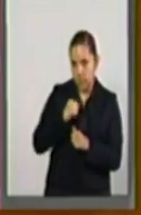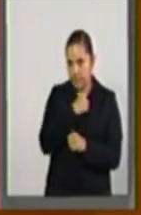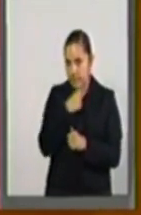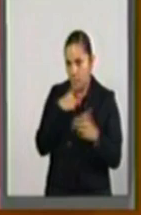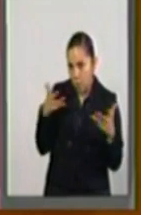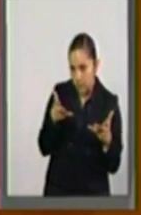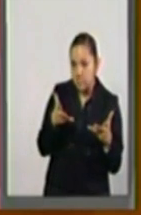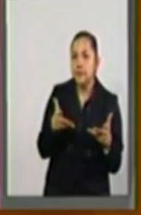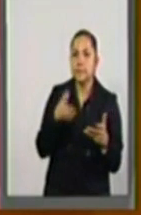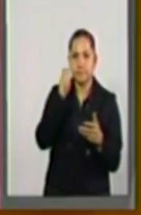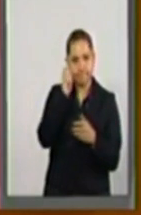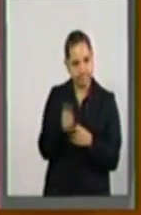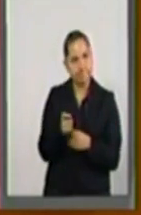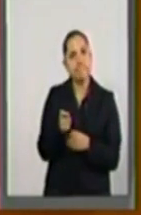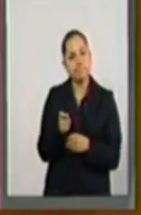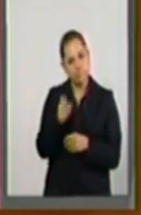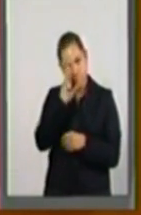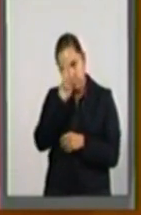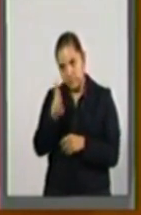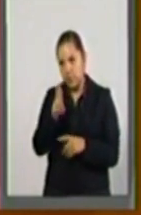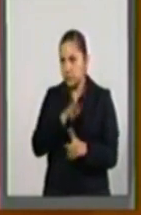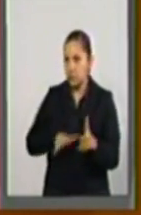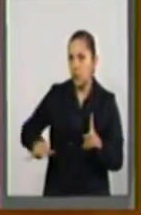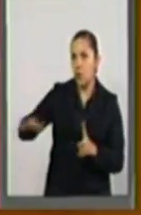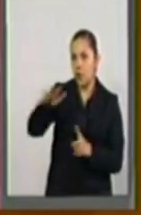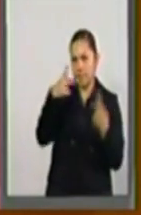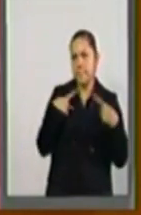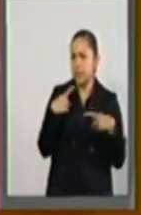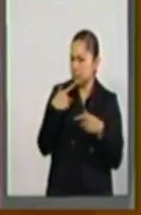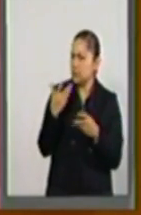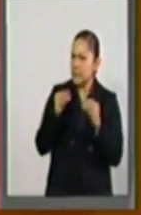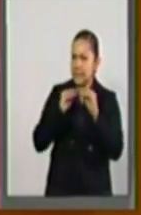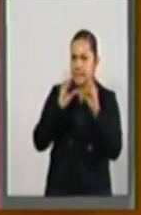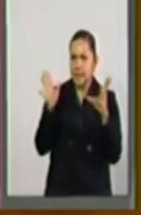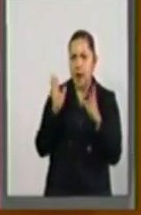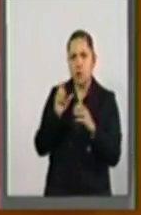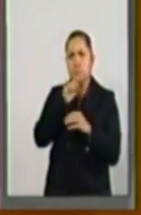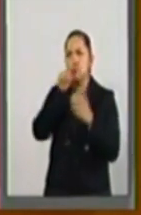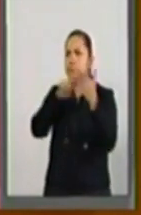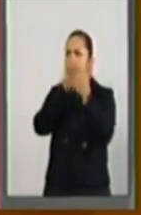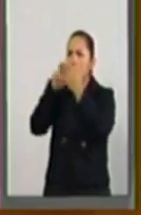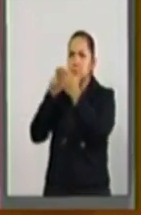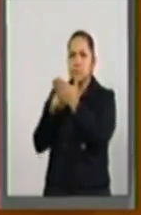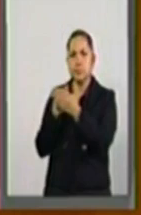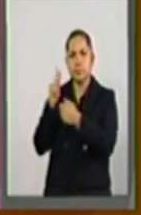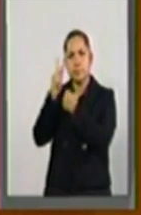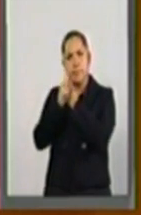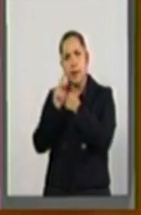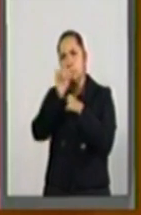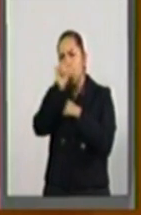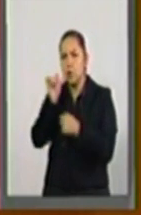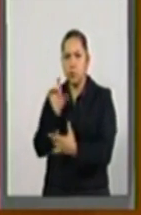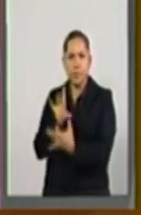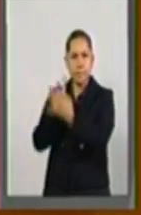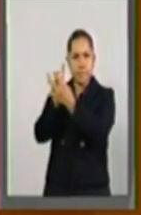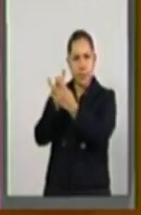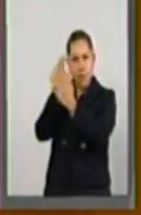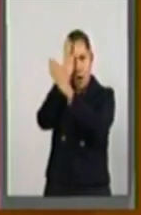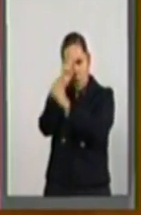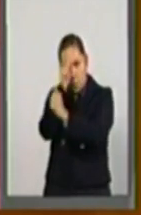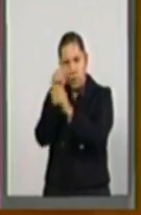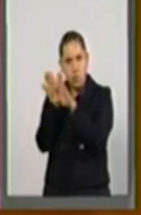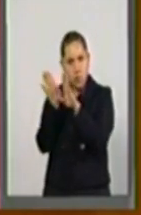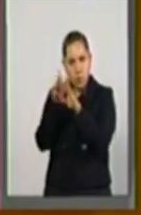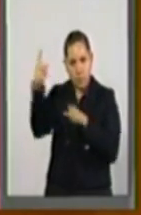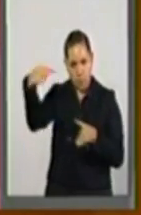soberanía acorde a las obligaciones internacionales que hemos contraído y por el cauce de la ley que regula